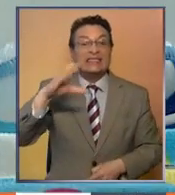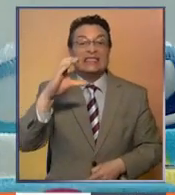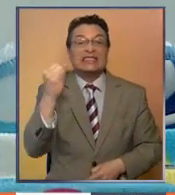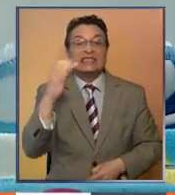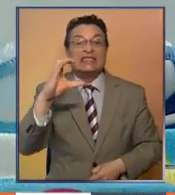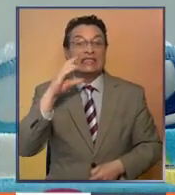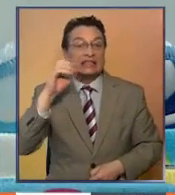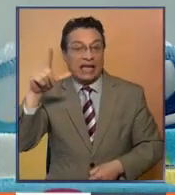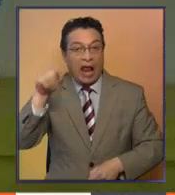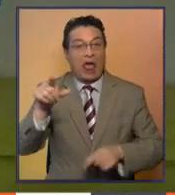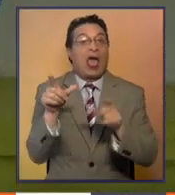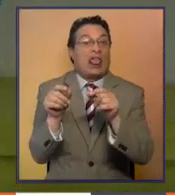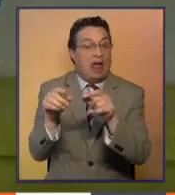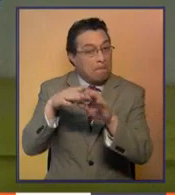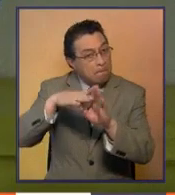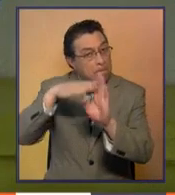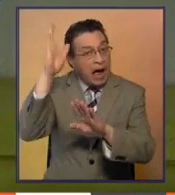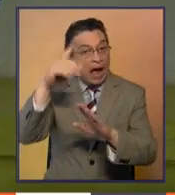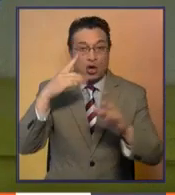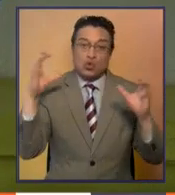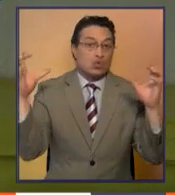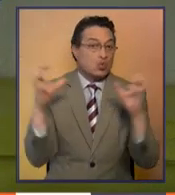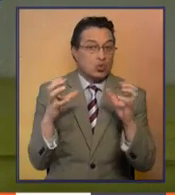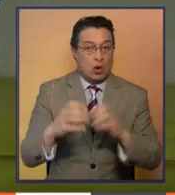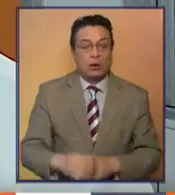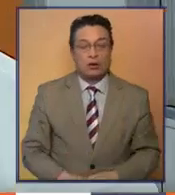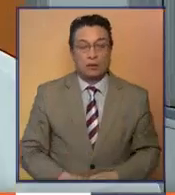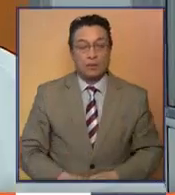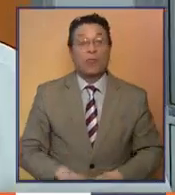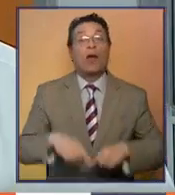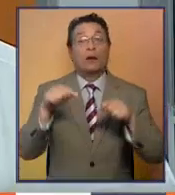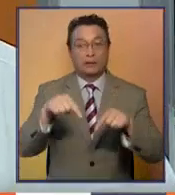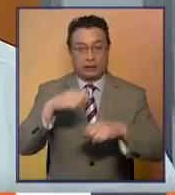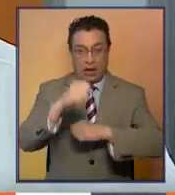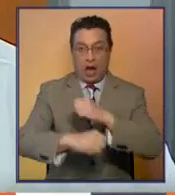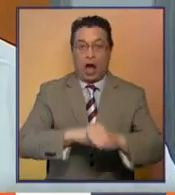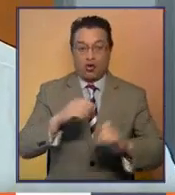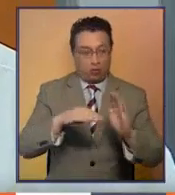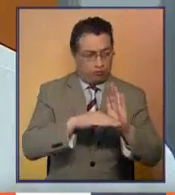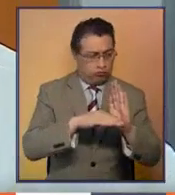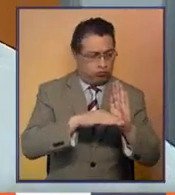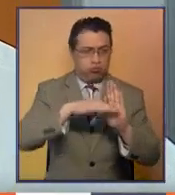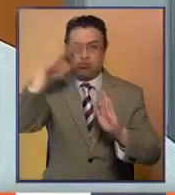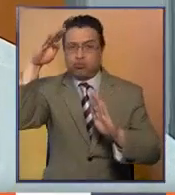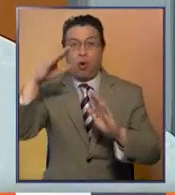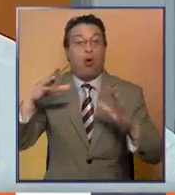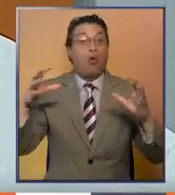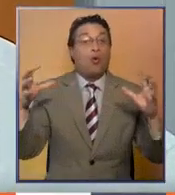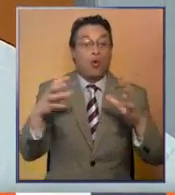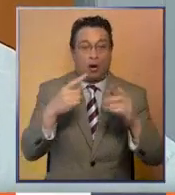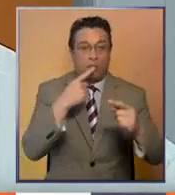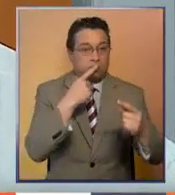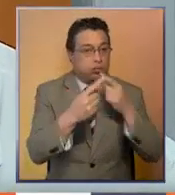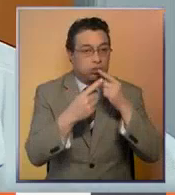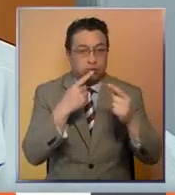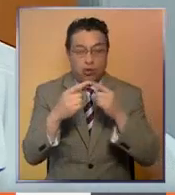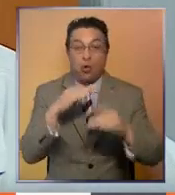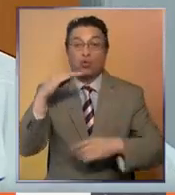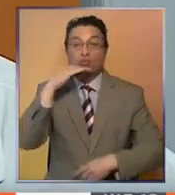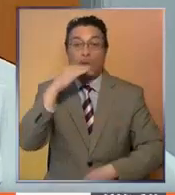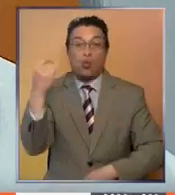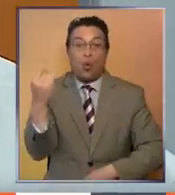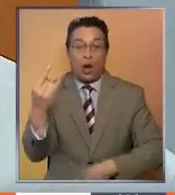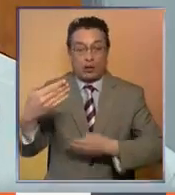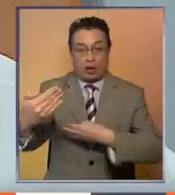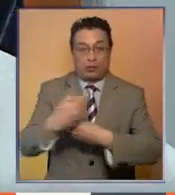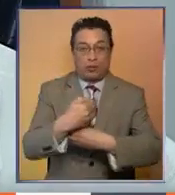su mayor agresividad. Este año sí hemos tenido un aumento bien significativo desde el punto de vista de las consultas en servicio de urgencia y de